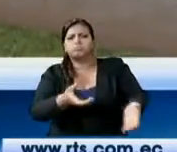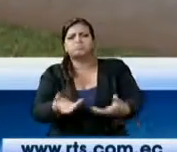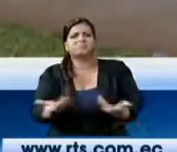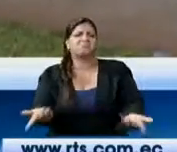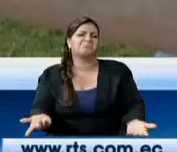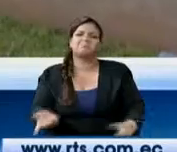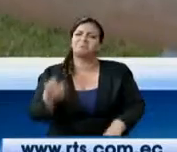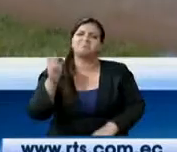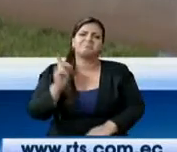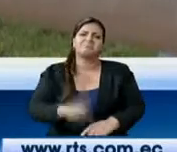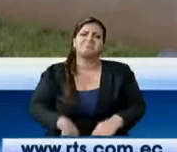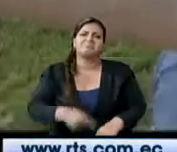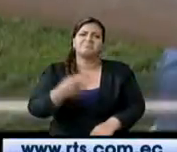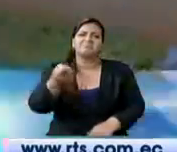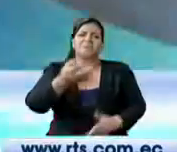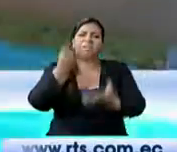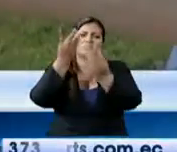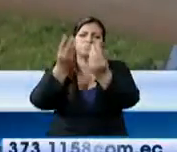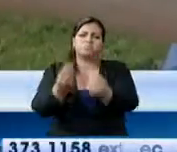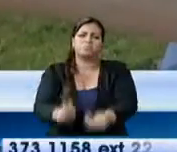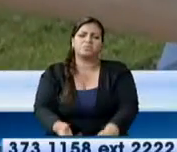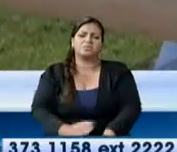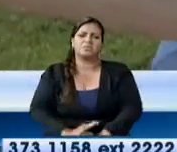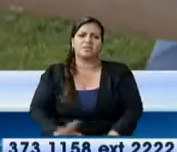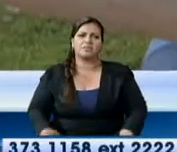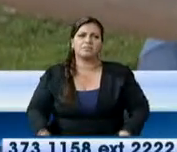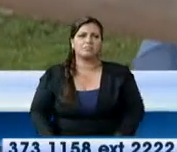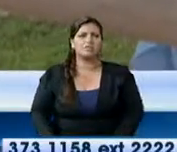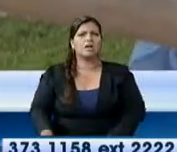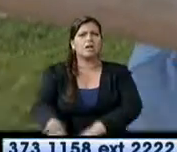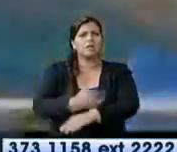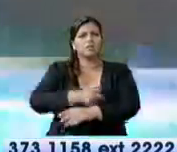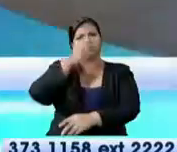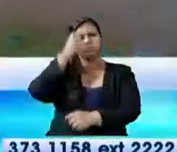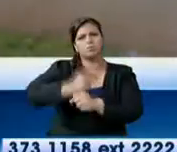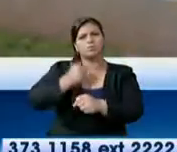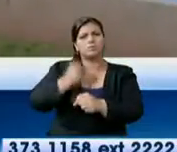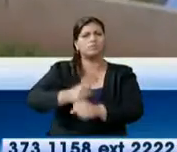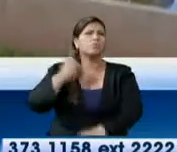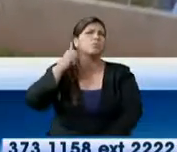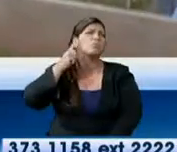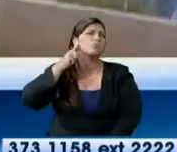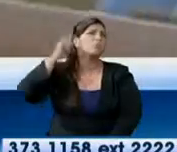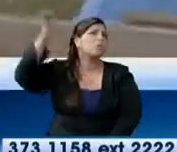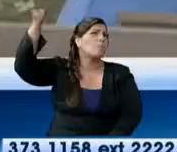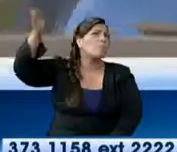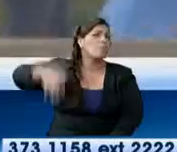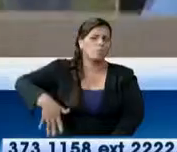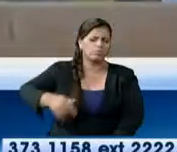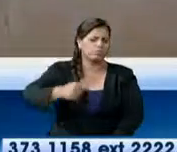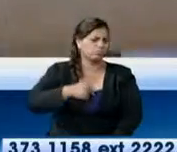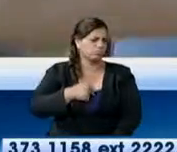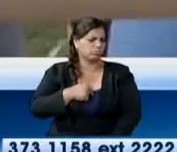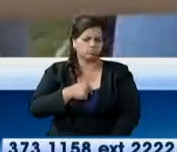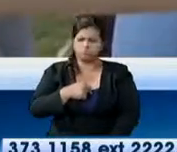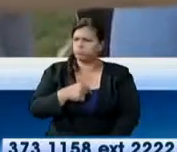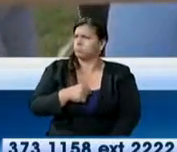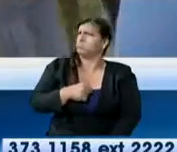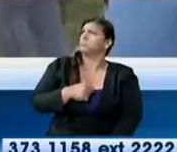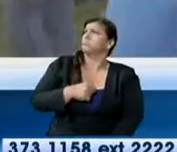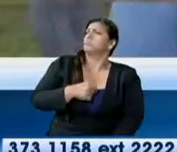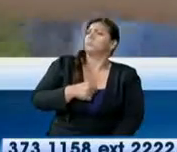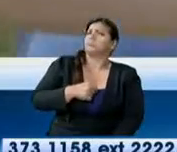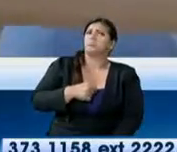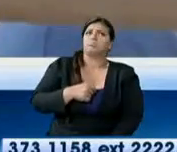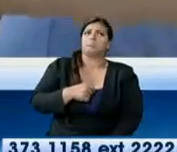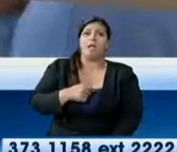adentro cuando escuchaba que algo caía de arriba caía algo y entonces salí, pegué el grito